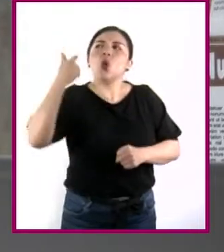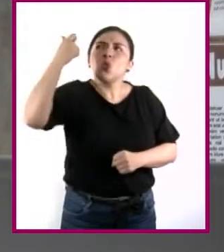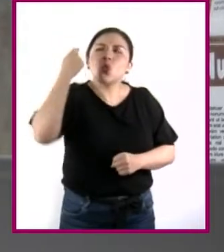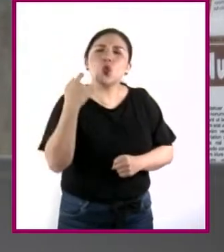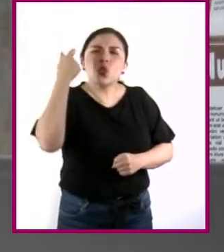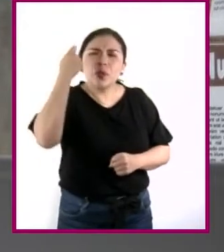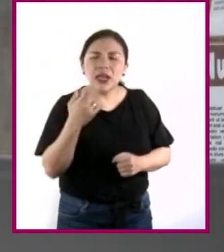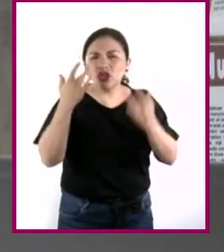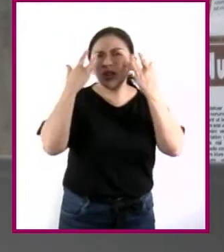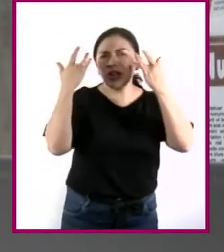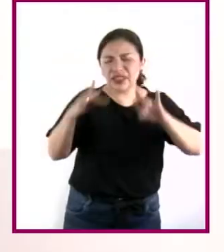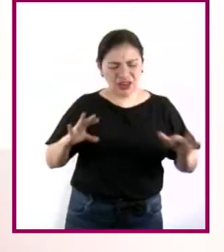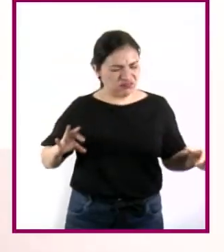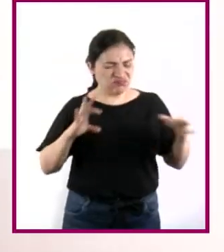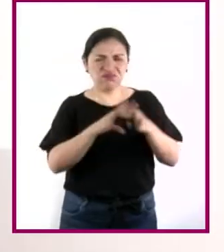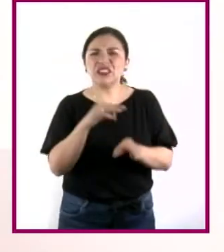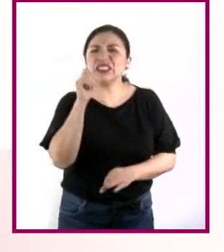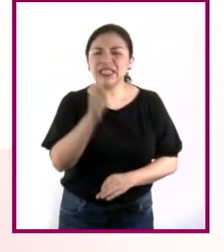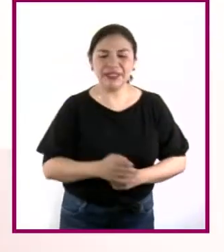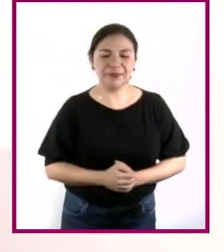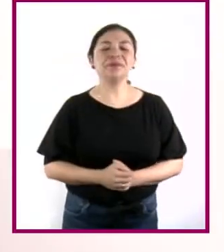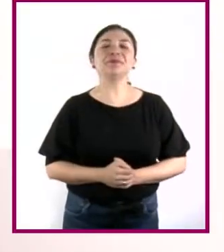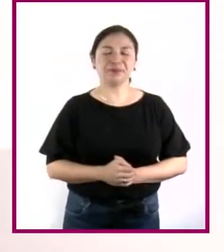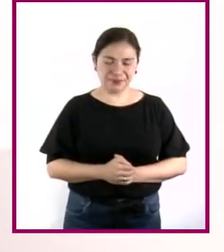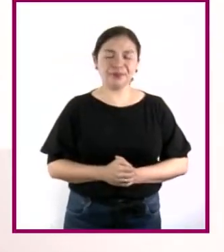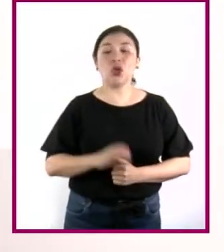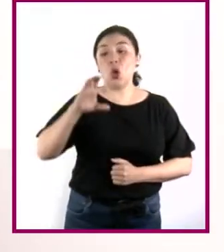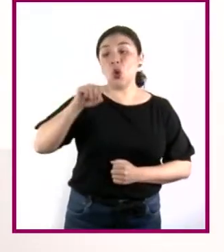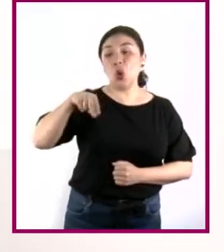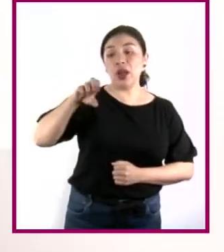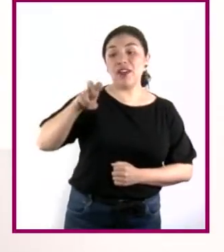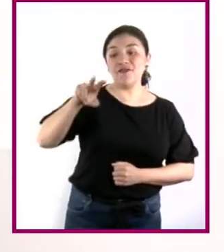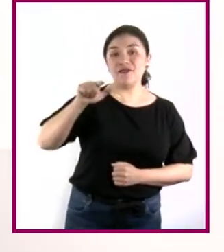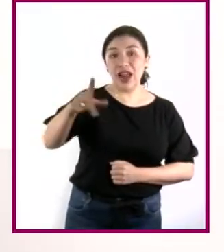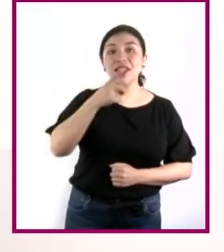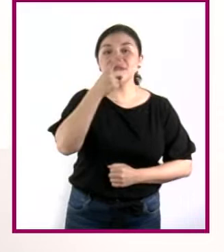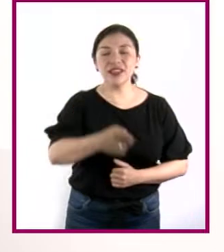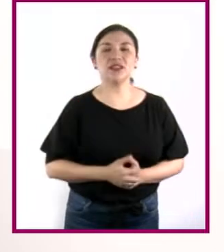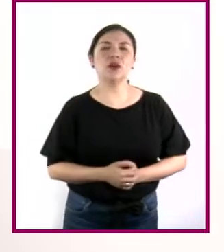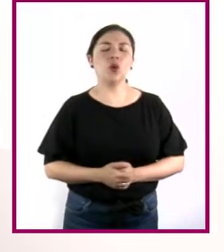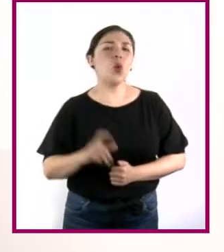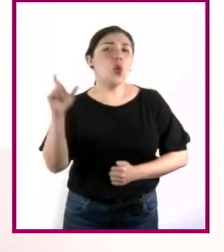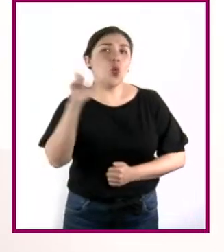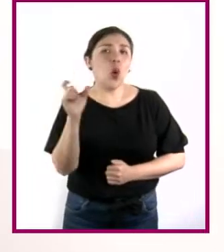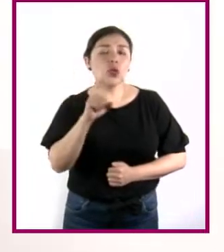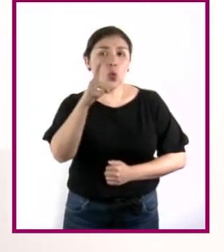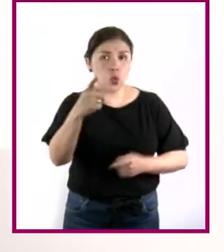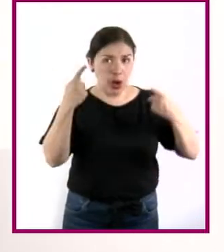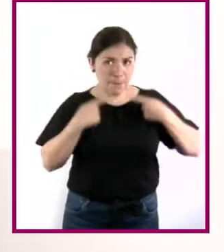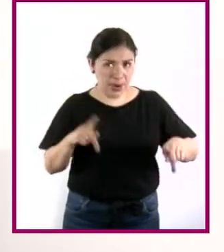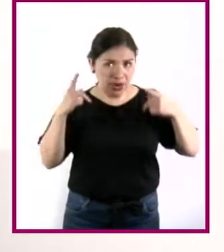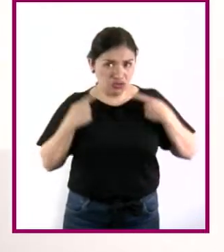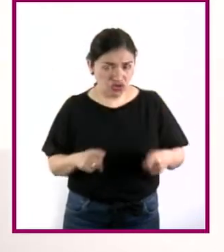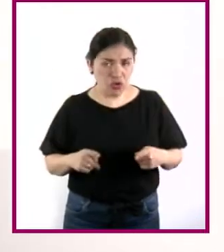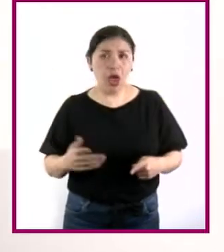jubilación y el retiro? Coneval lo define así: cuando una persona